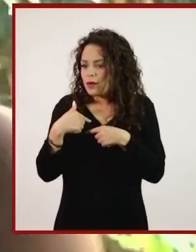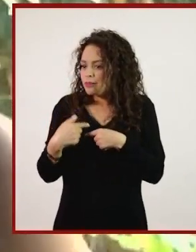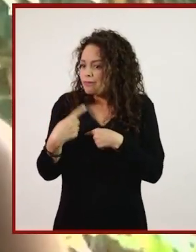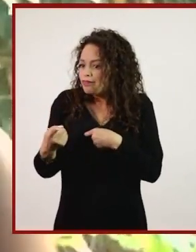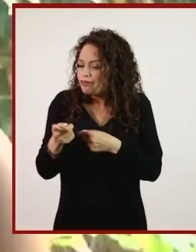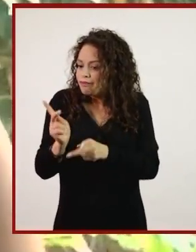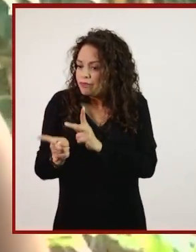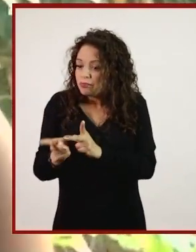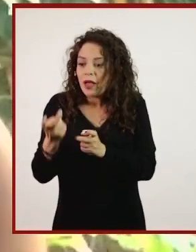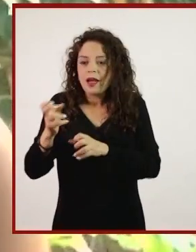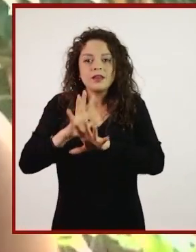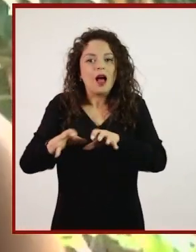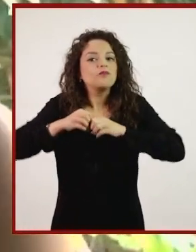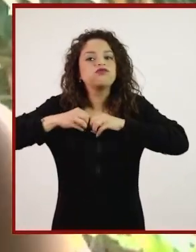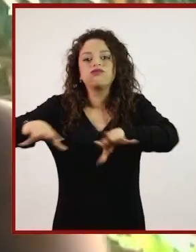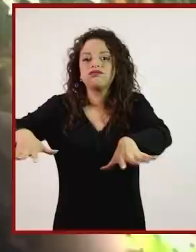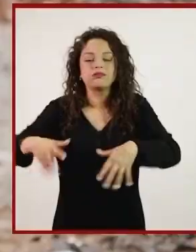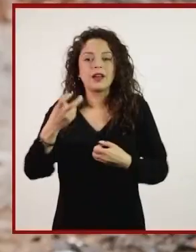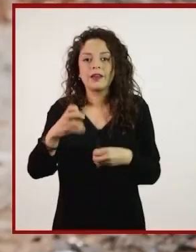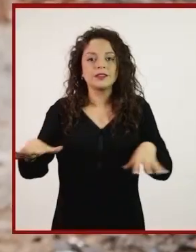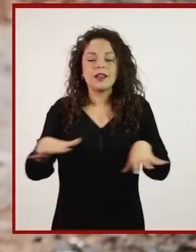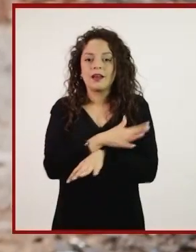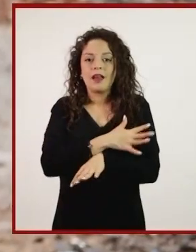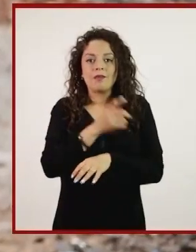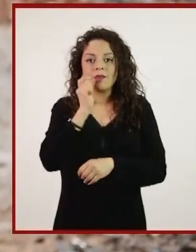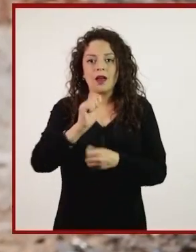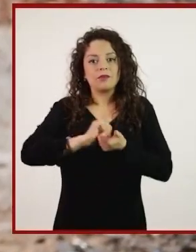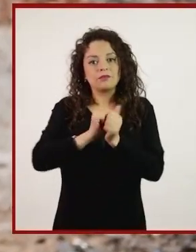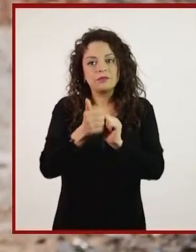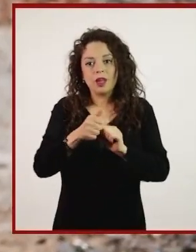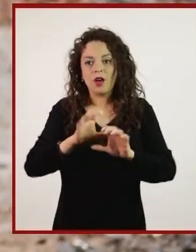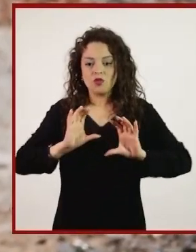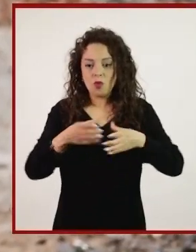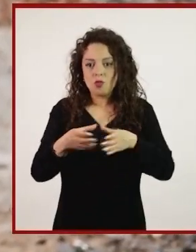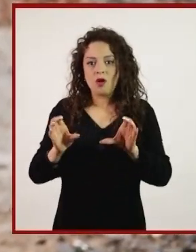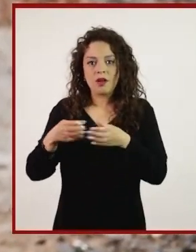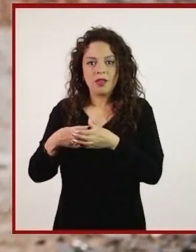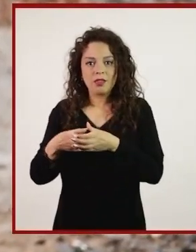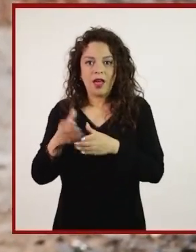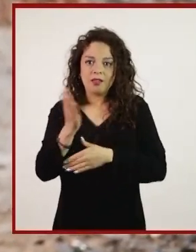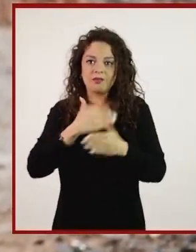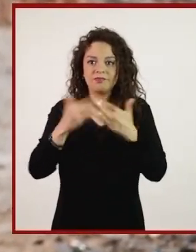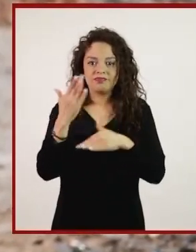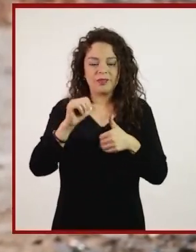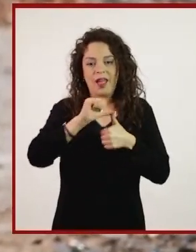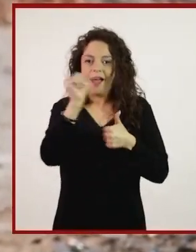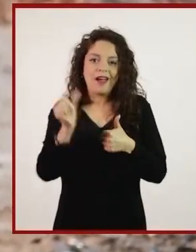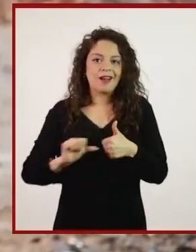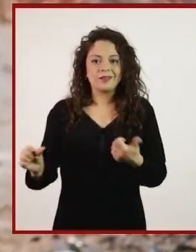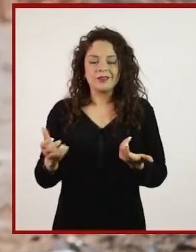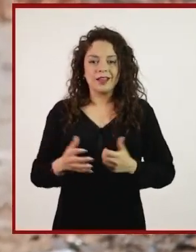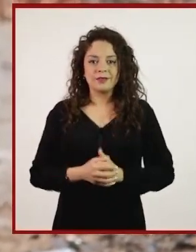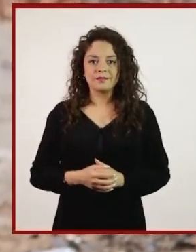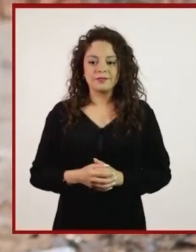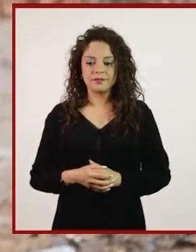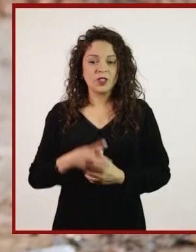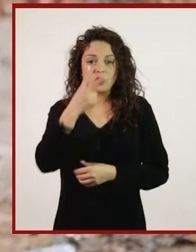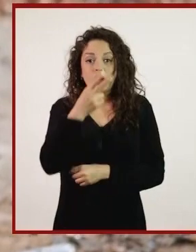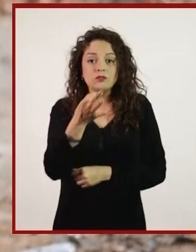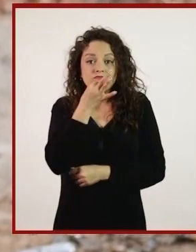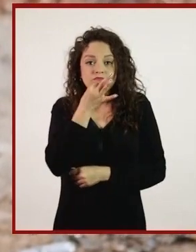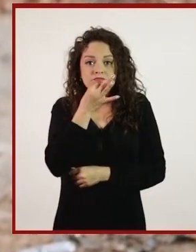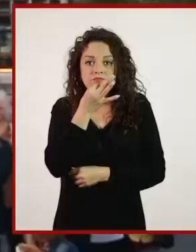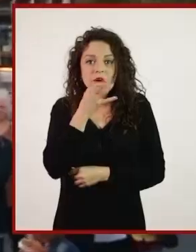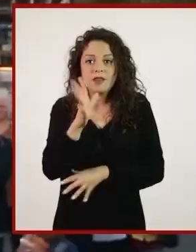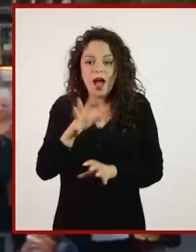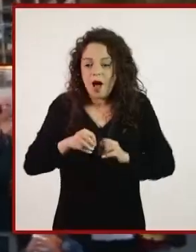un soliloquio. O sea, es el arte y estas transformaciones y trabajos en comunidades, o sea, es desde